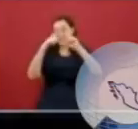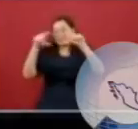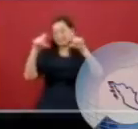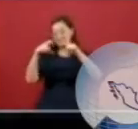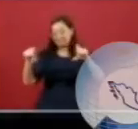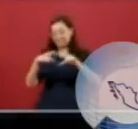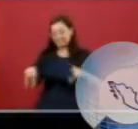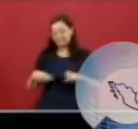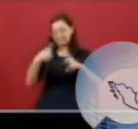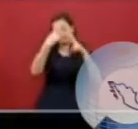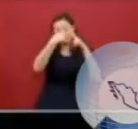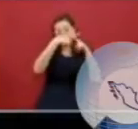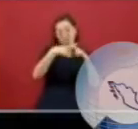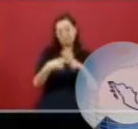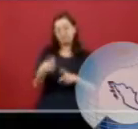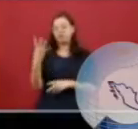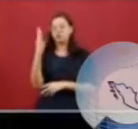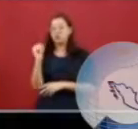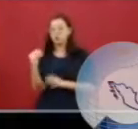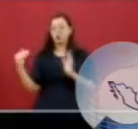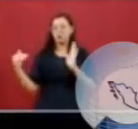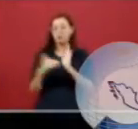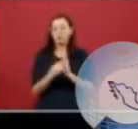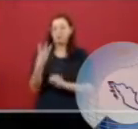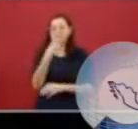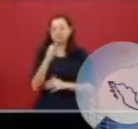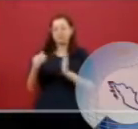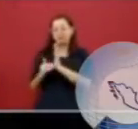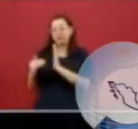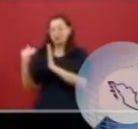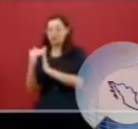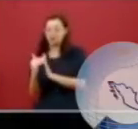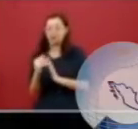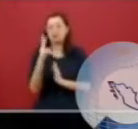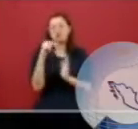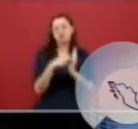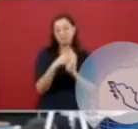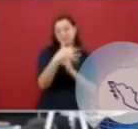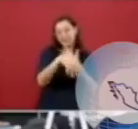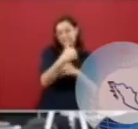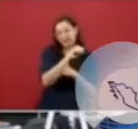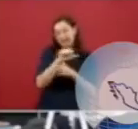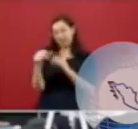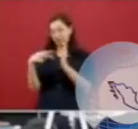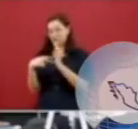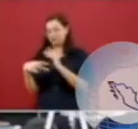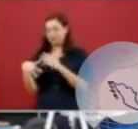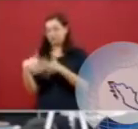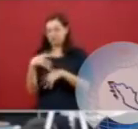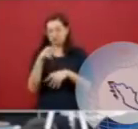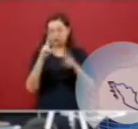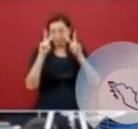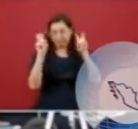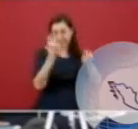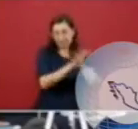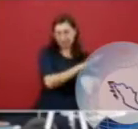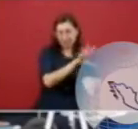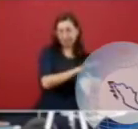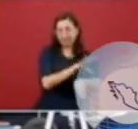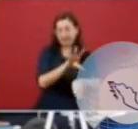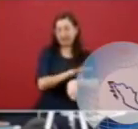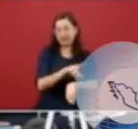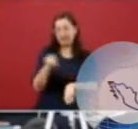que encontramos fueron 9,300 millones de 2015 a 2018 en el sector energético, el doble